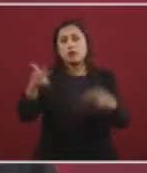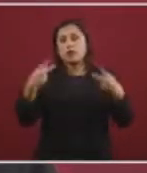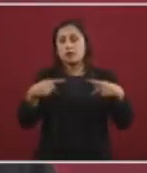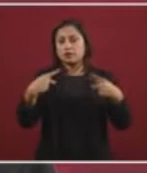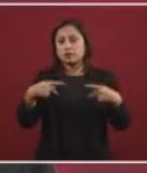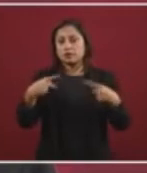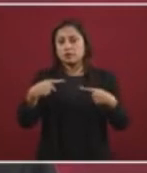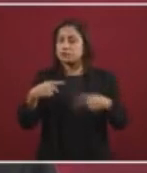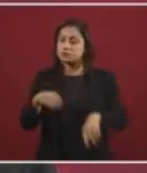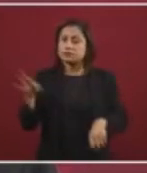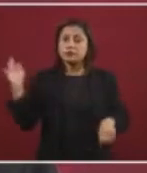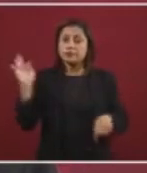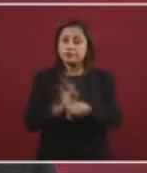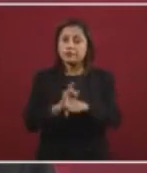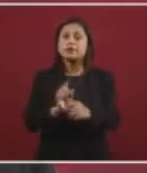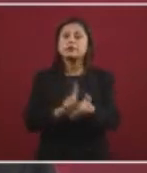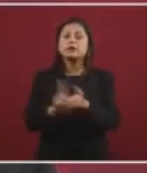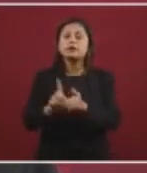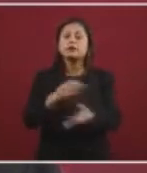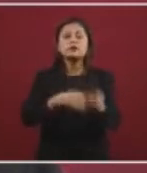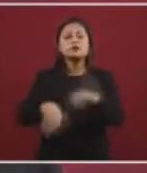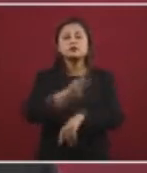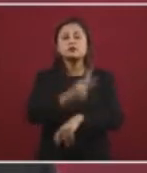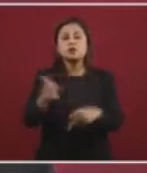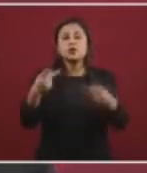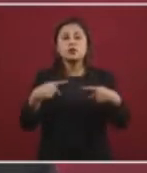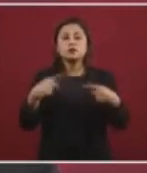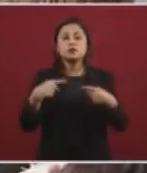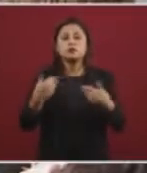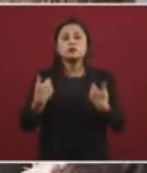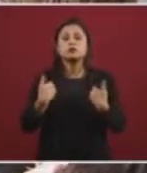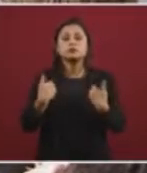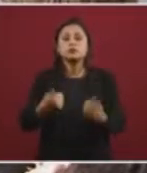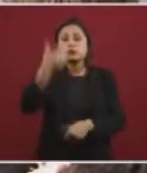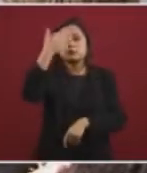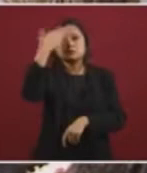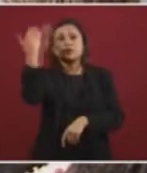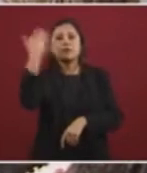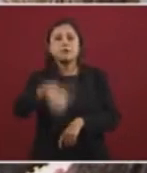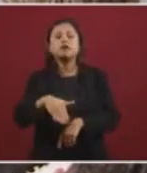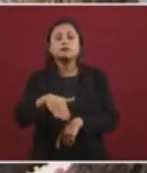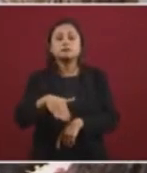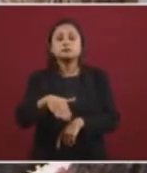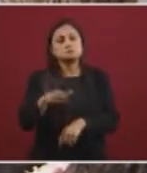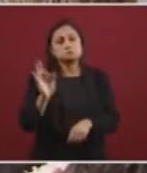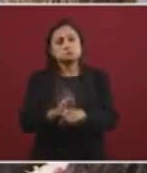del pueblo a la información. Eso es lo que